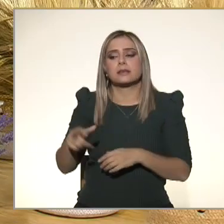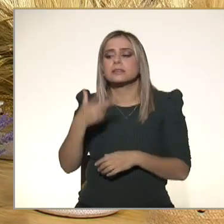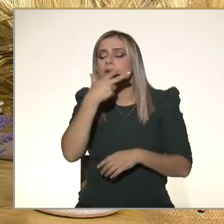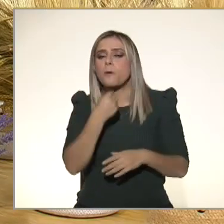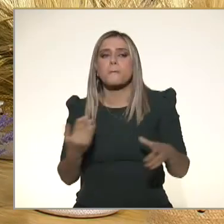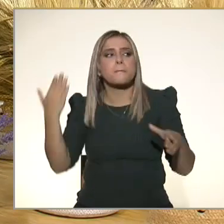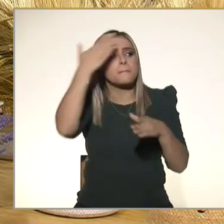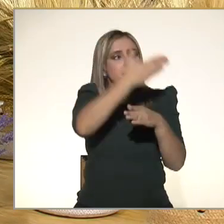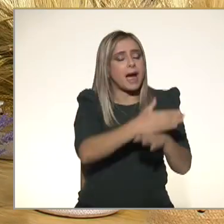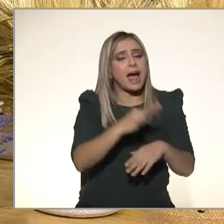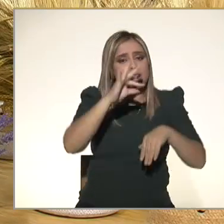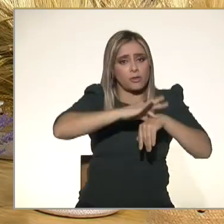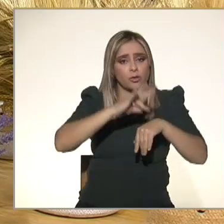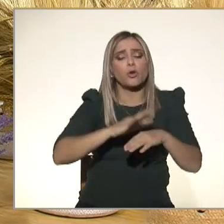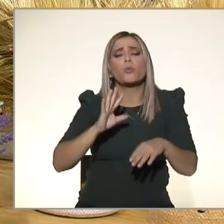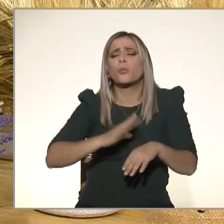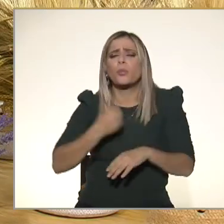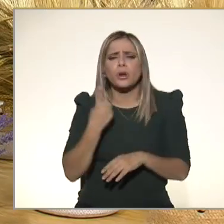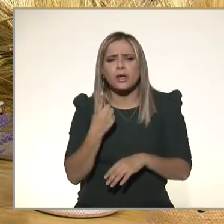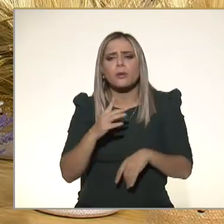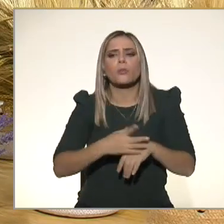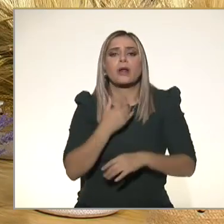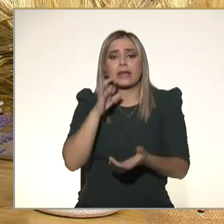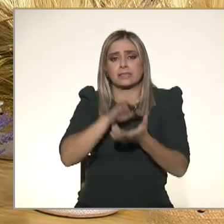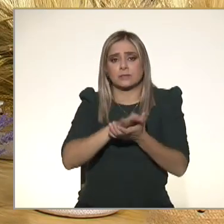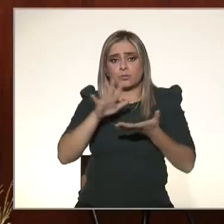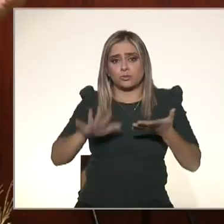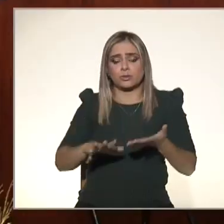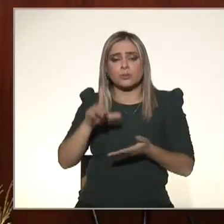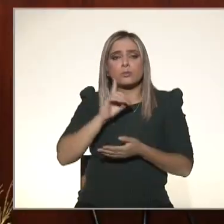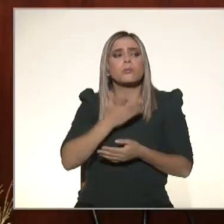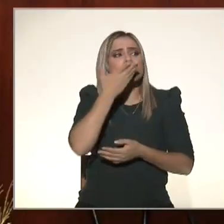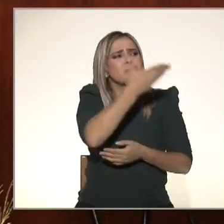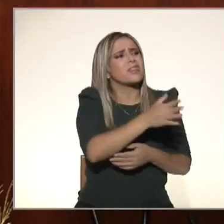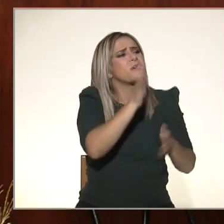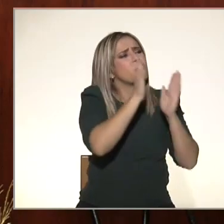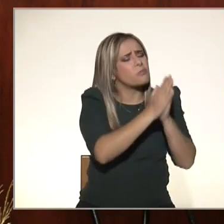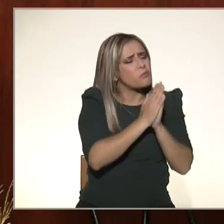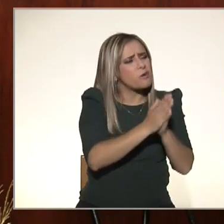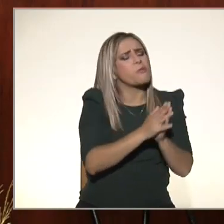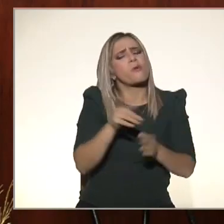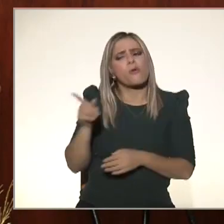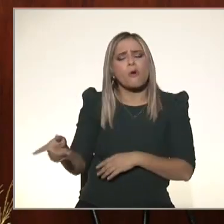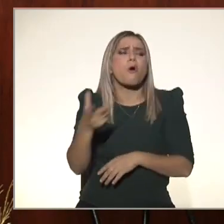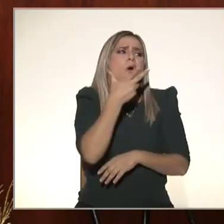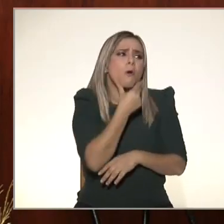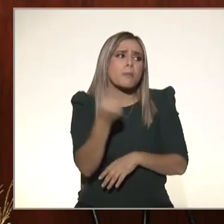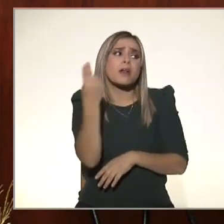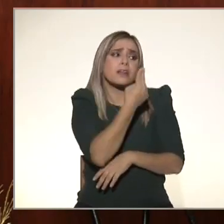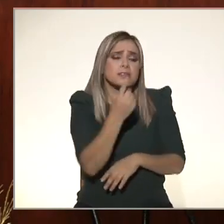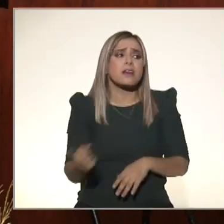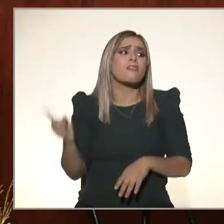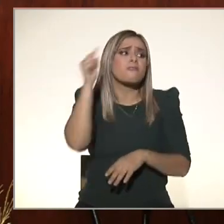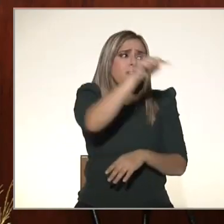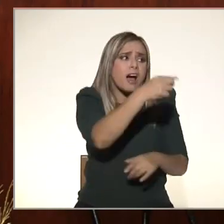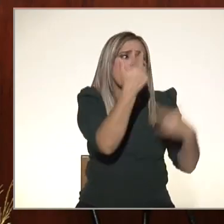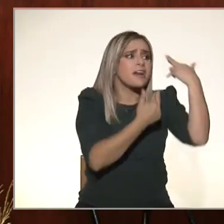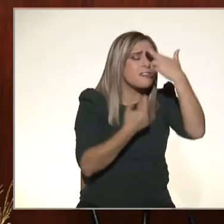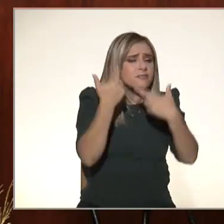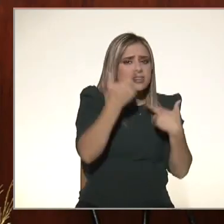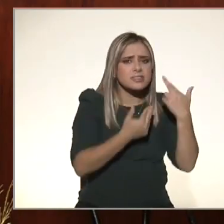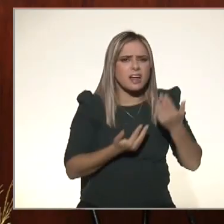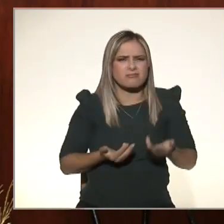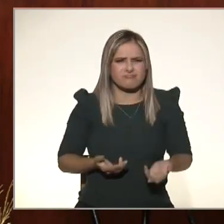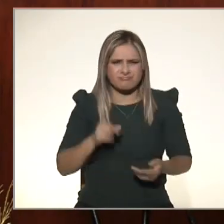consulta porque la esposa le pide una consulta al médico para que vaya el hombre a revisión, cosa que debería